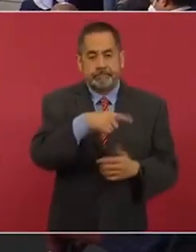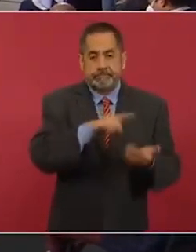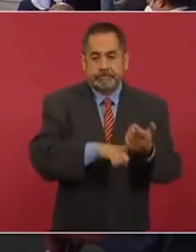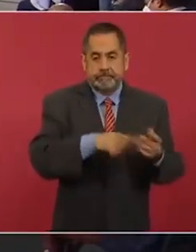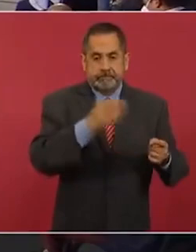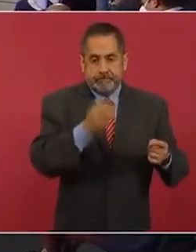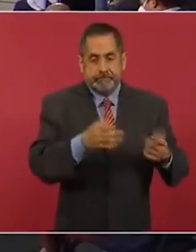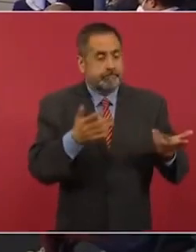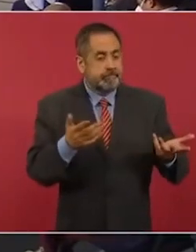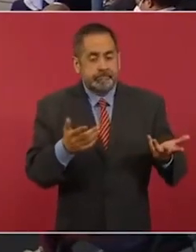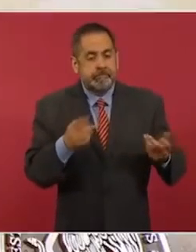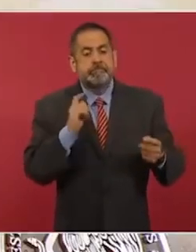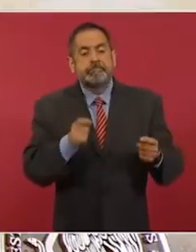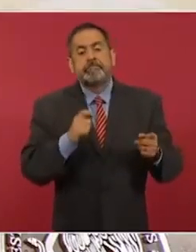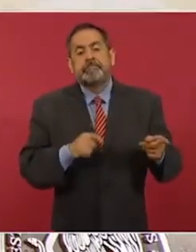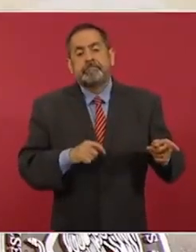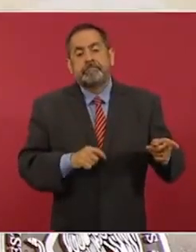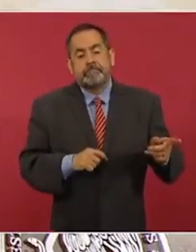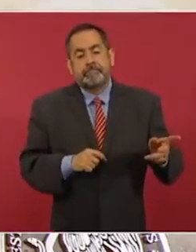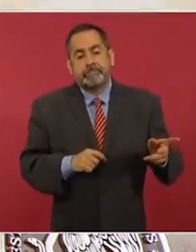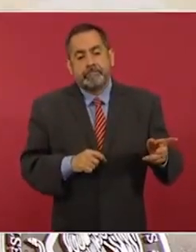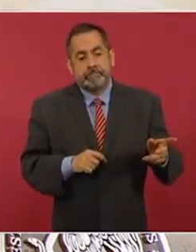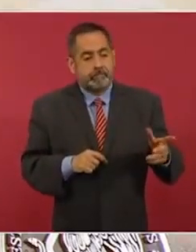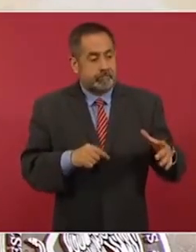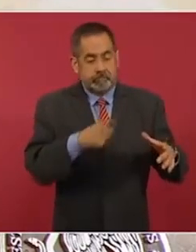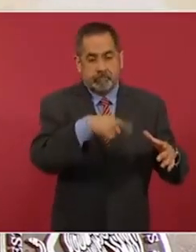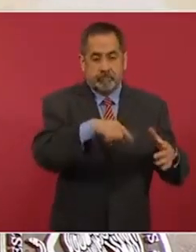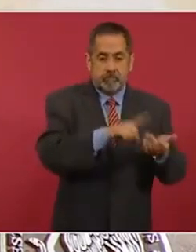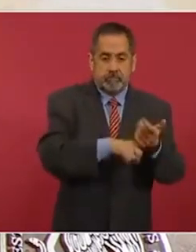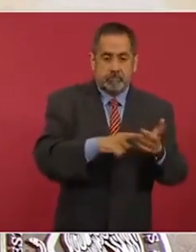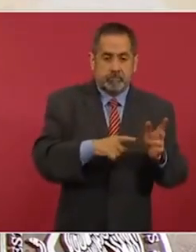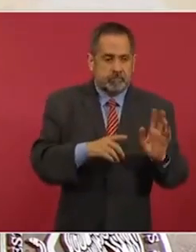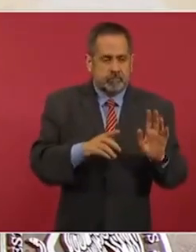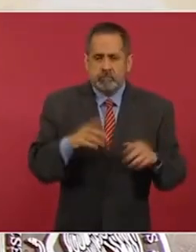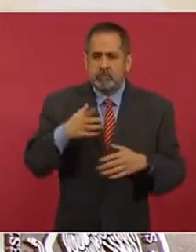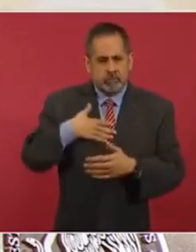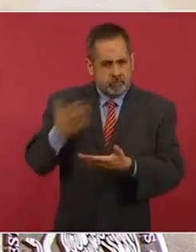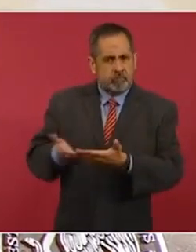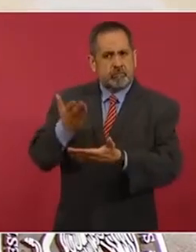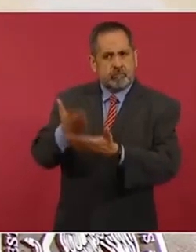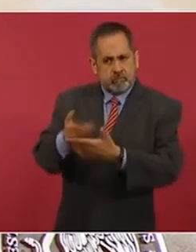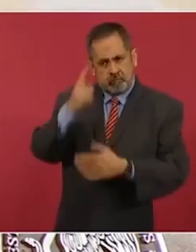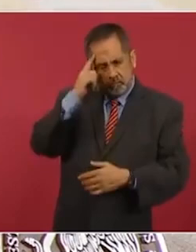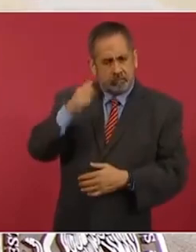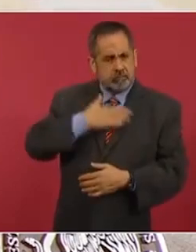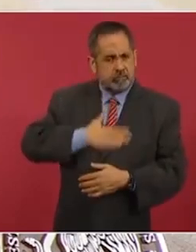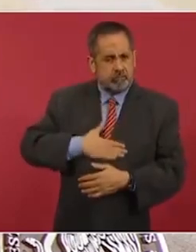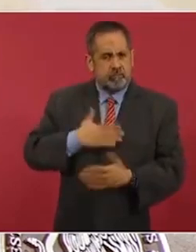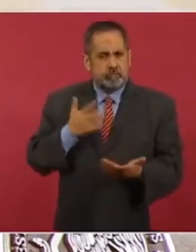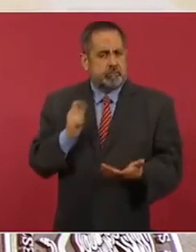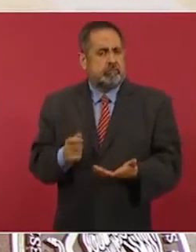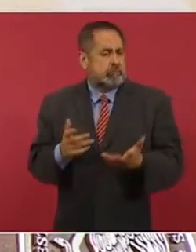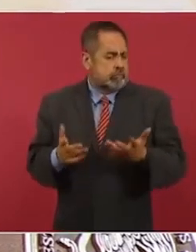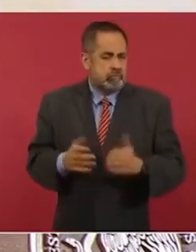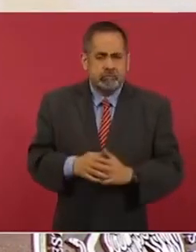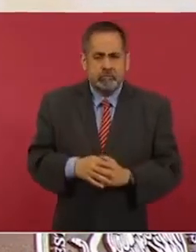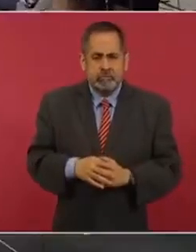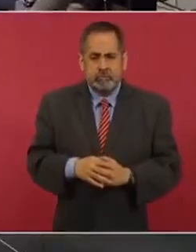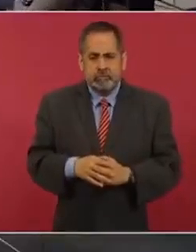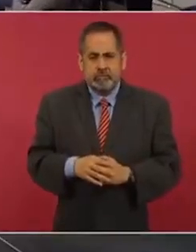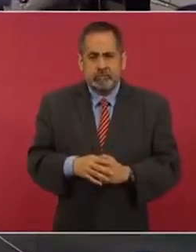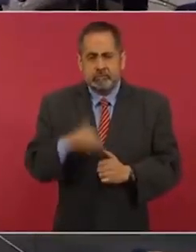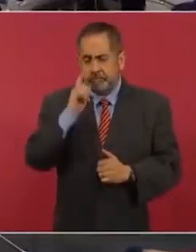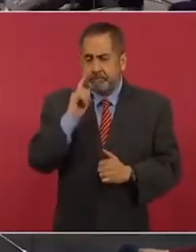acepten la propuesta, que además es muy justa, porque es decirles,